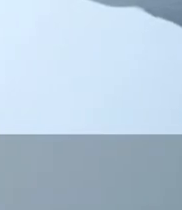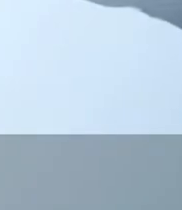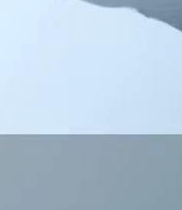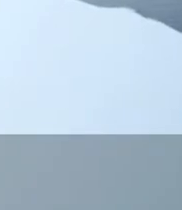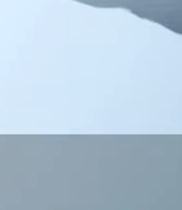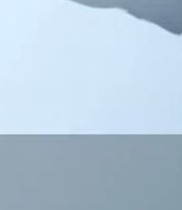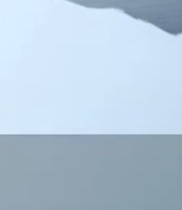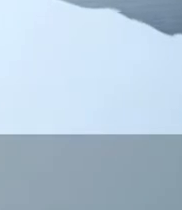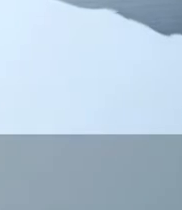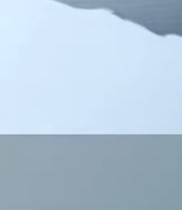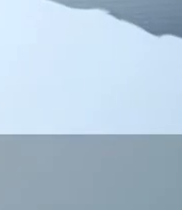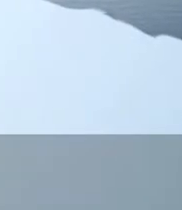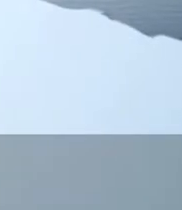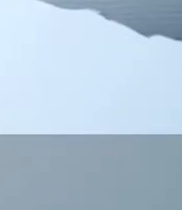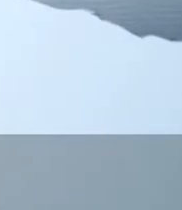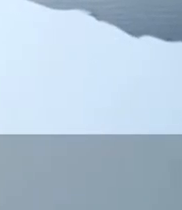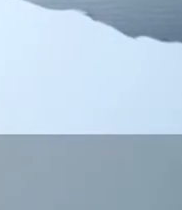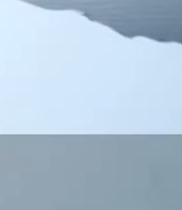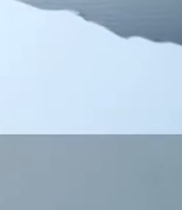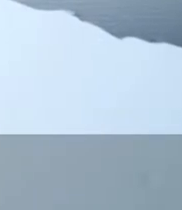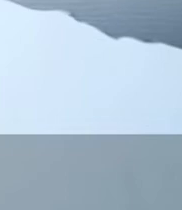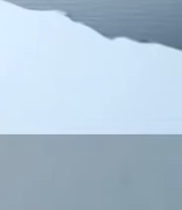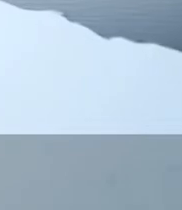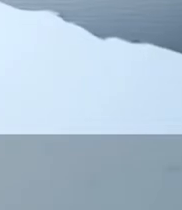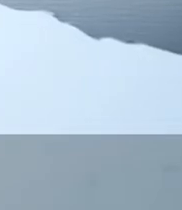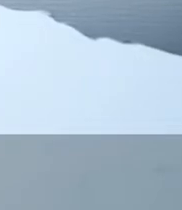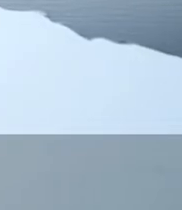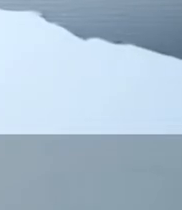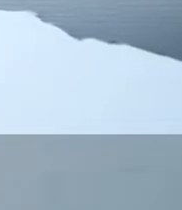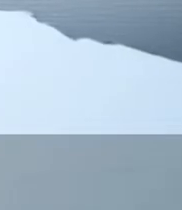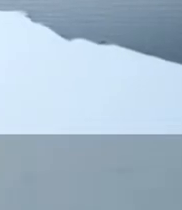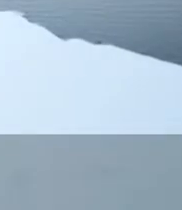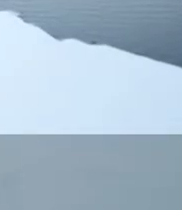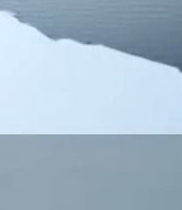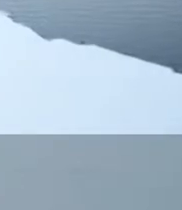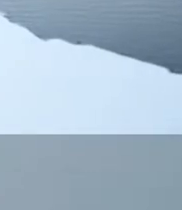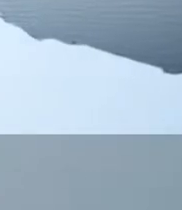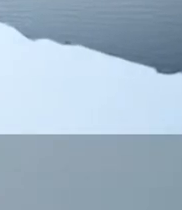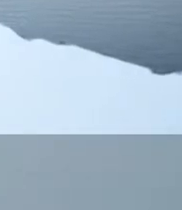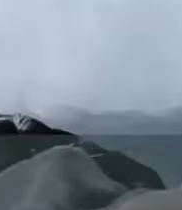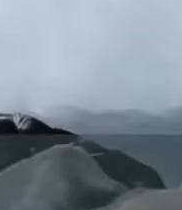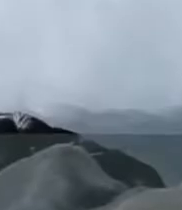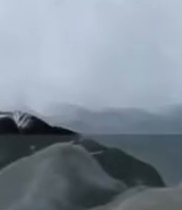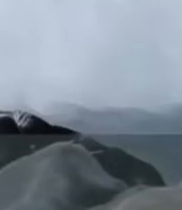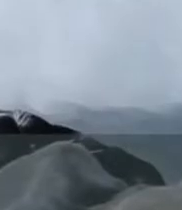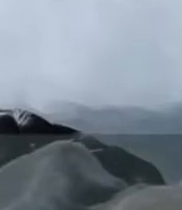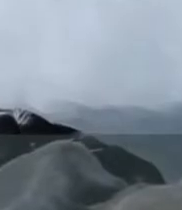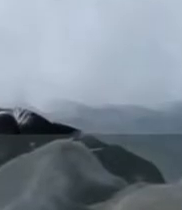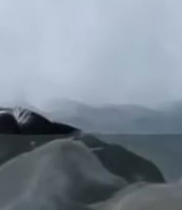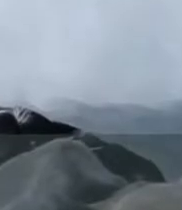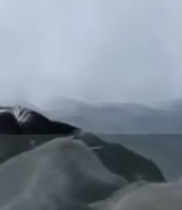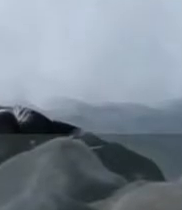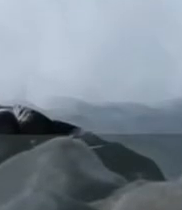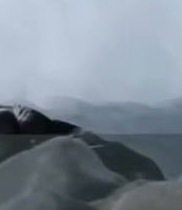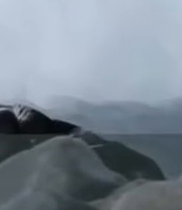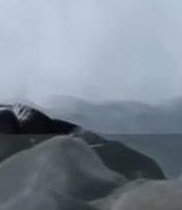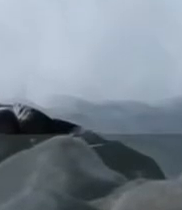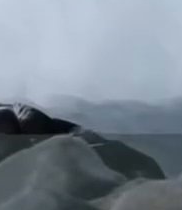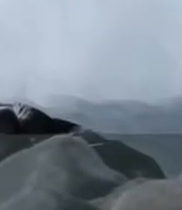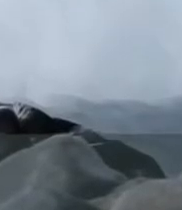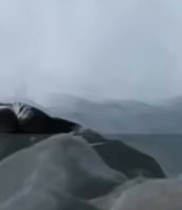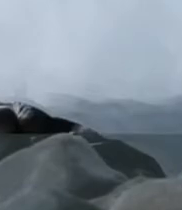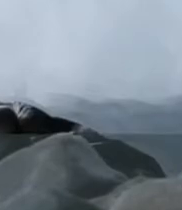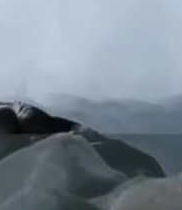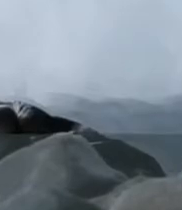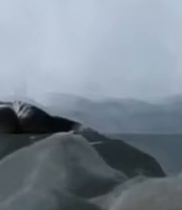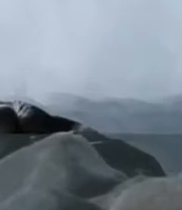contribuyendo directamente al cambio climático en todo el hemisferio sur. El ozono es un gas de efecto invernadero.